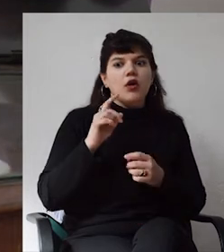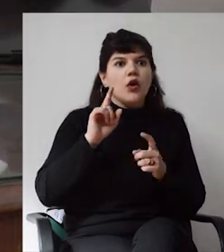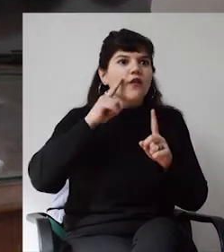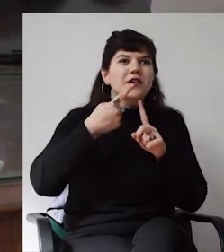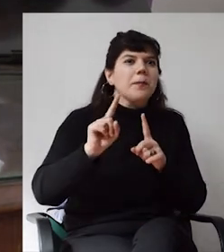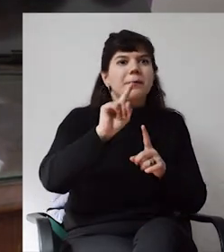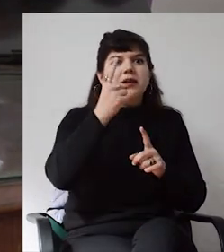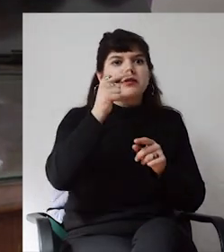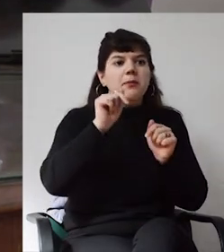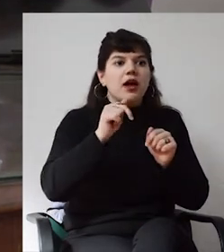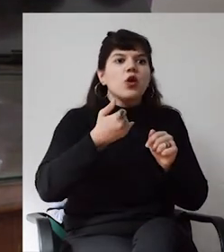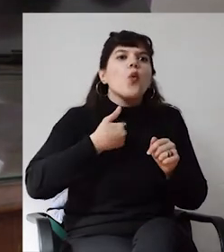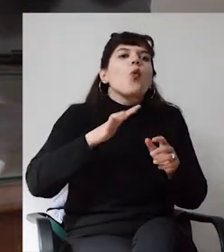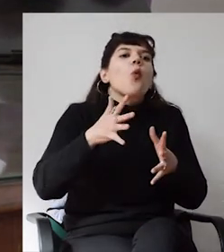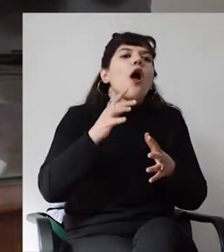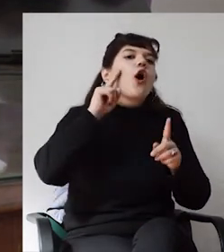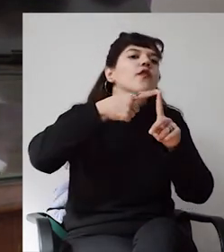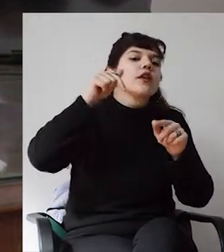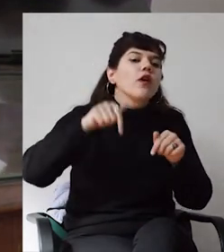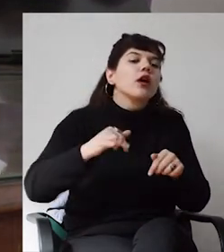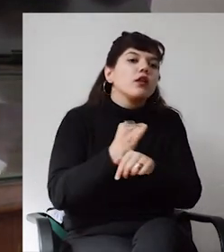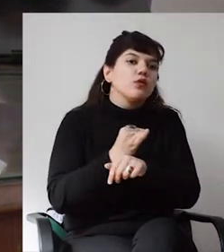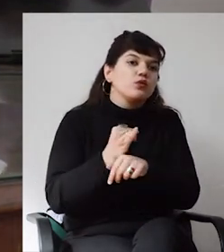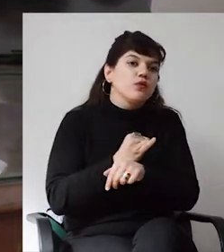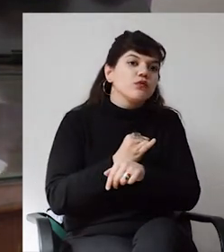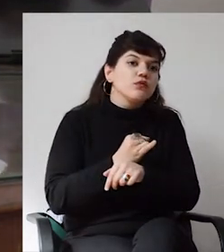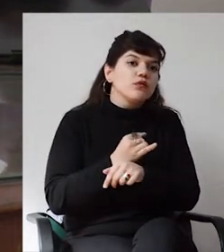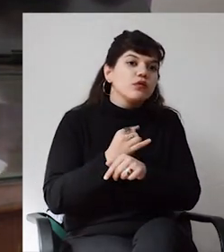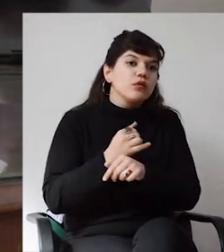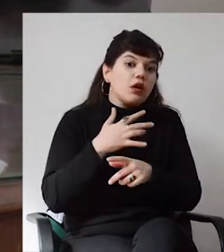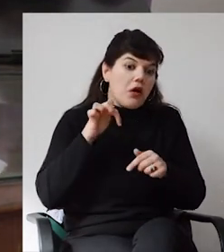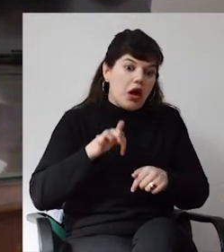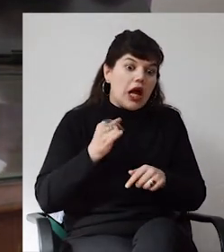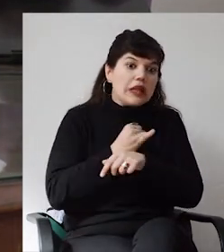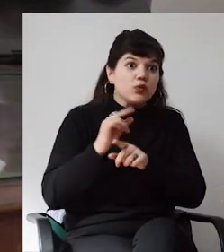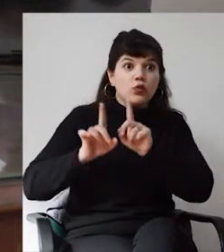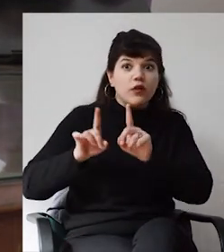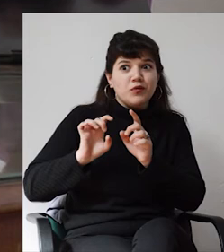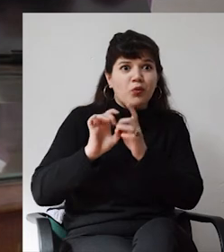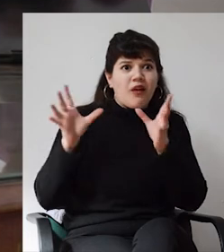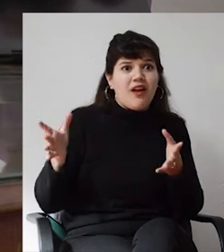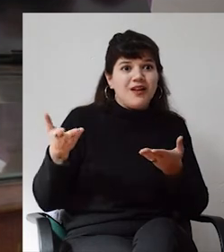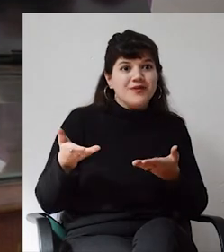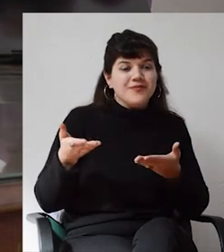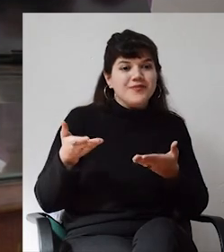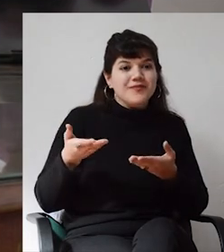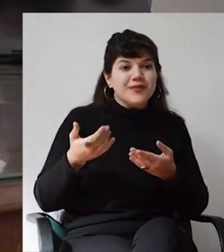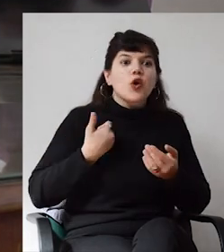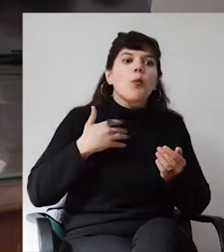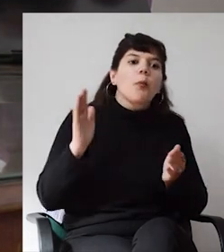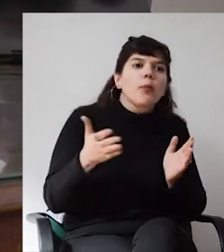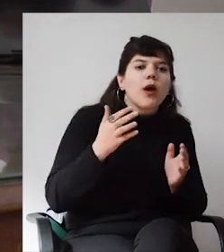el elemento de partida son los cometidos del ISEF, y el ISEF tiene cometidos como institución universitaria muy claros, es